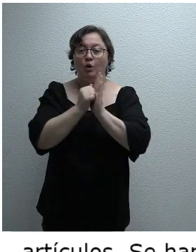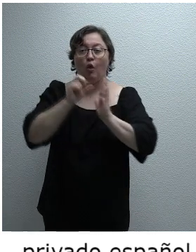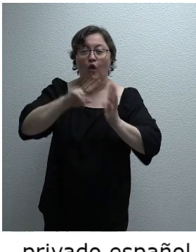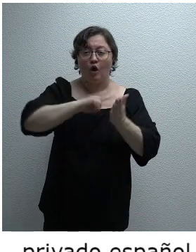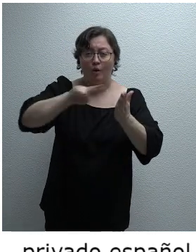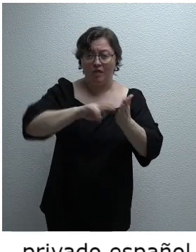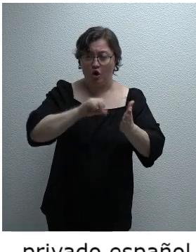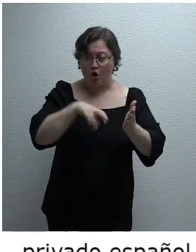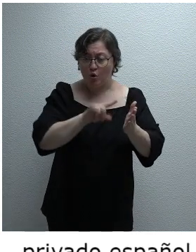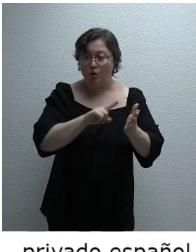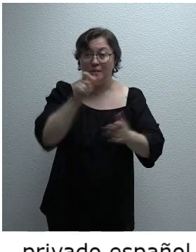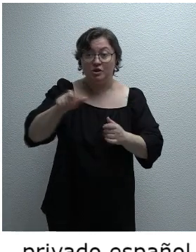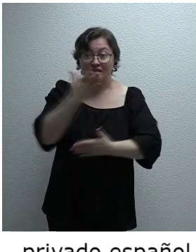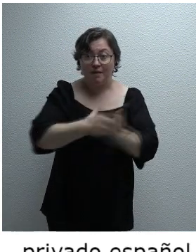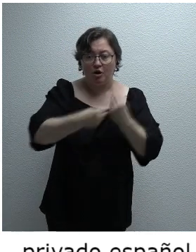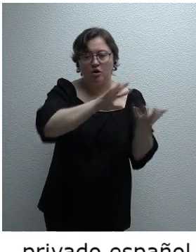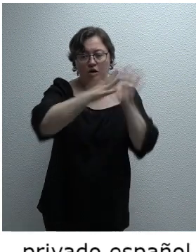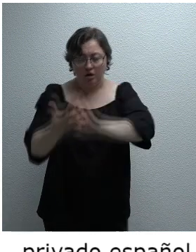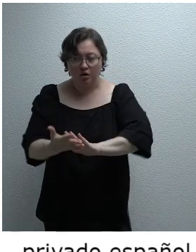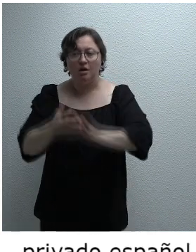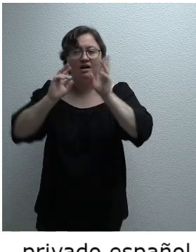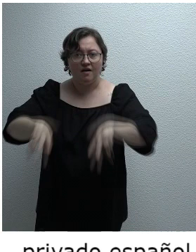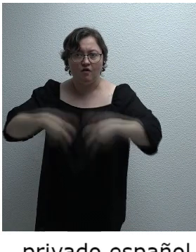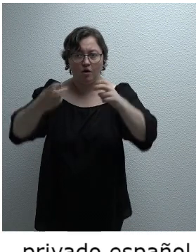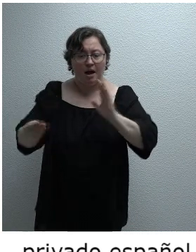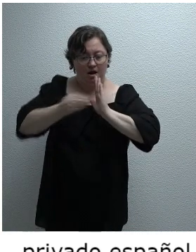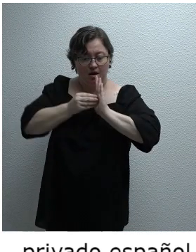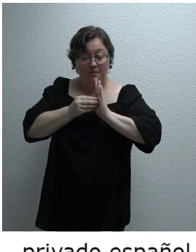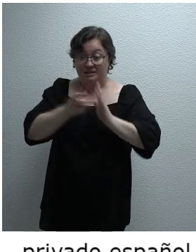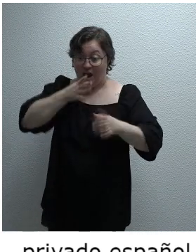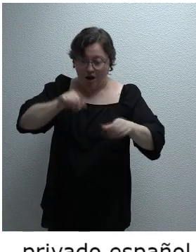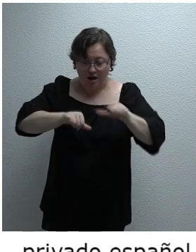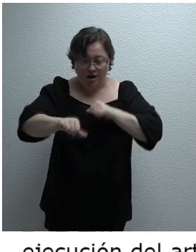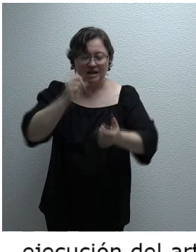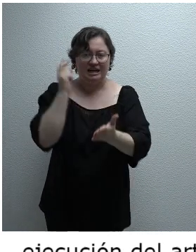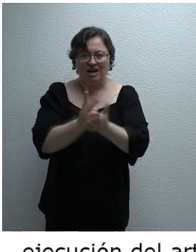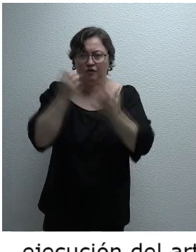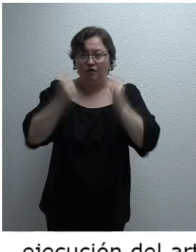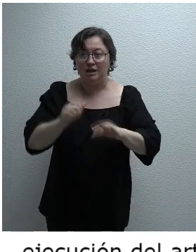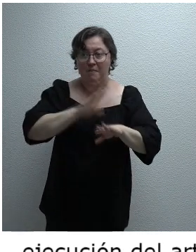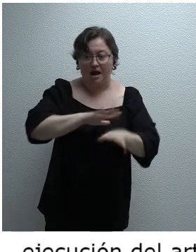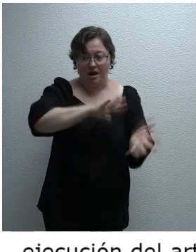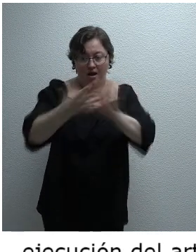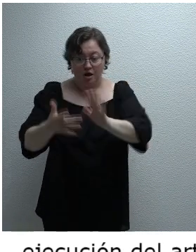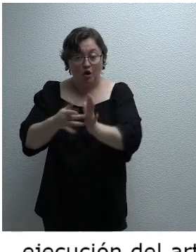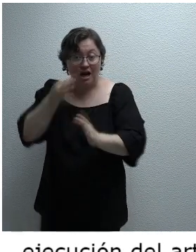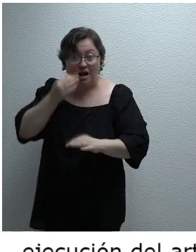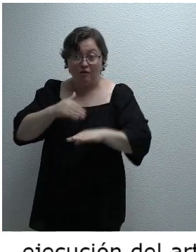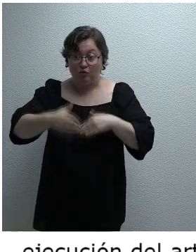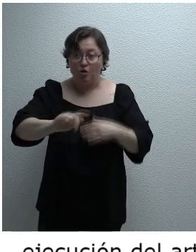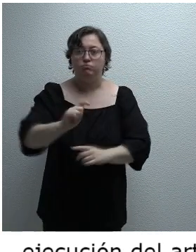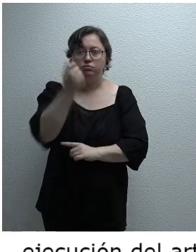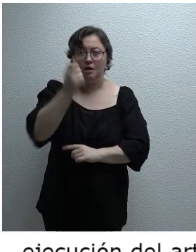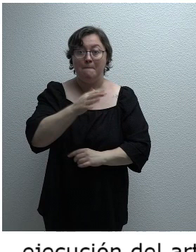Naciones Unidas de las Personas con Discapacidad, y que tenemos un reto de aplicación para que sea un éxito y se